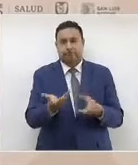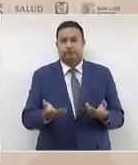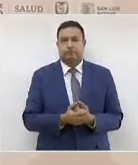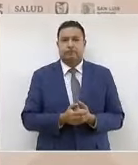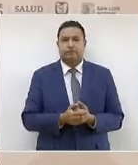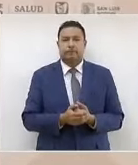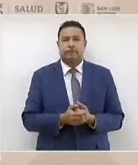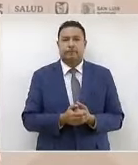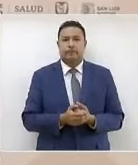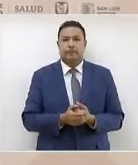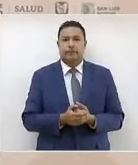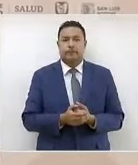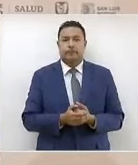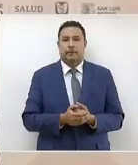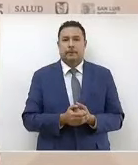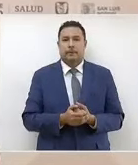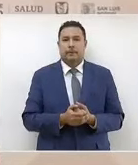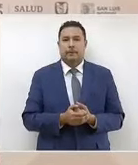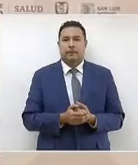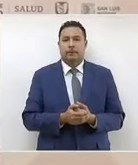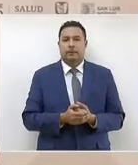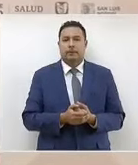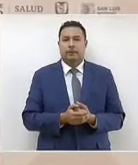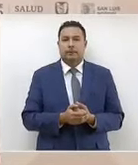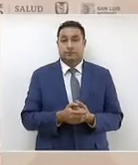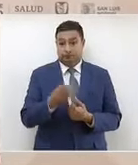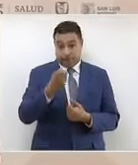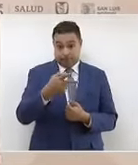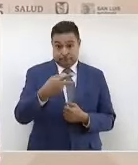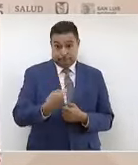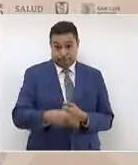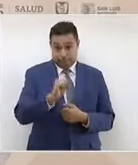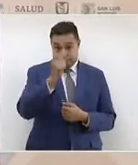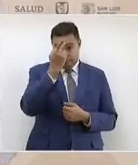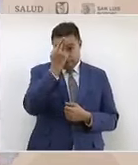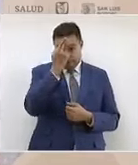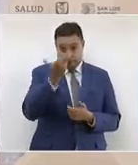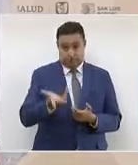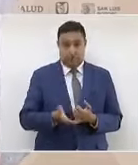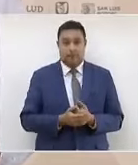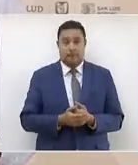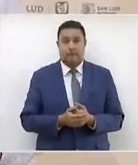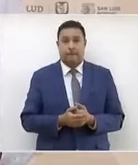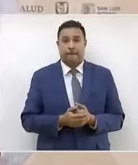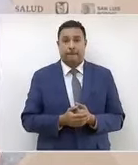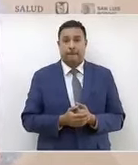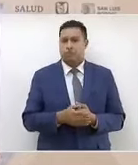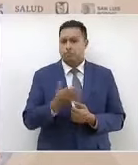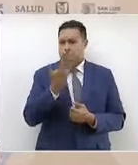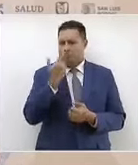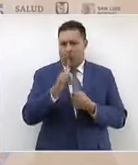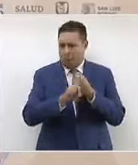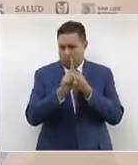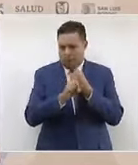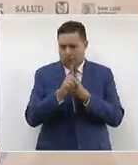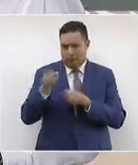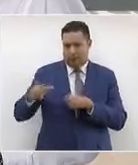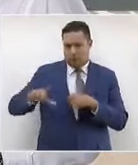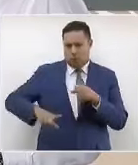Entonces, aquí en San Luis, pues no tuvimos problema con